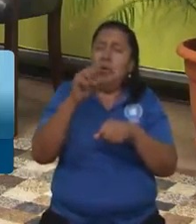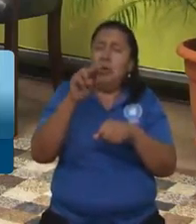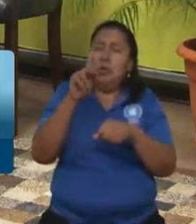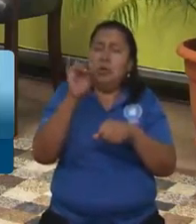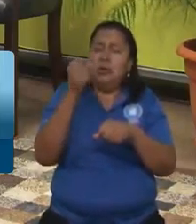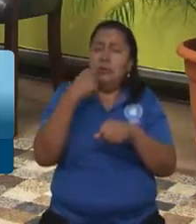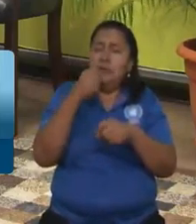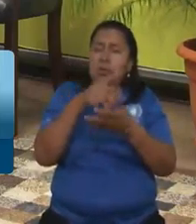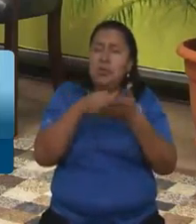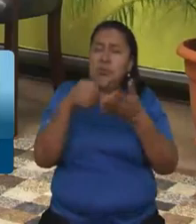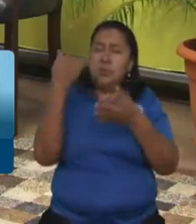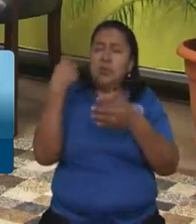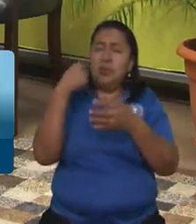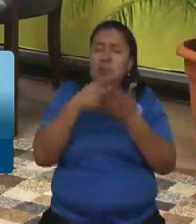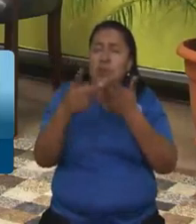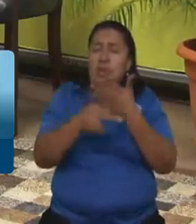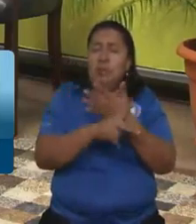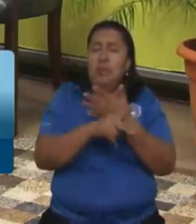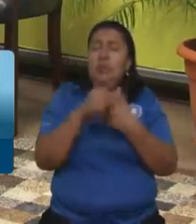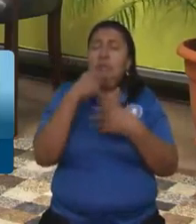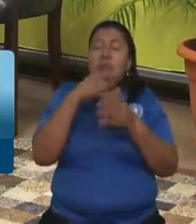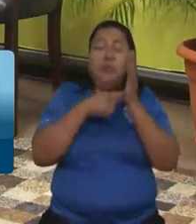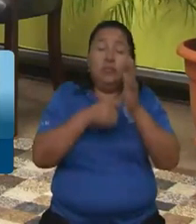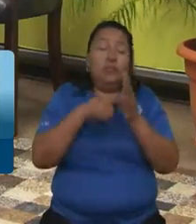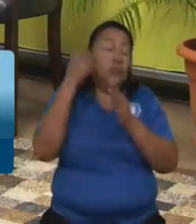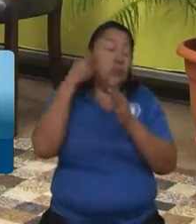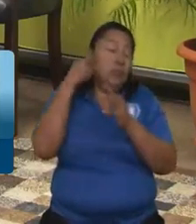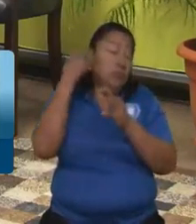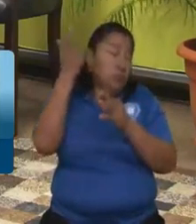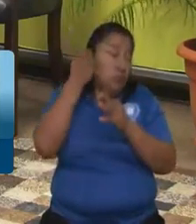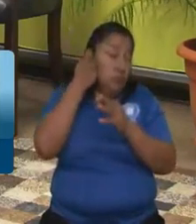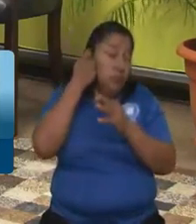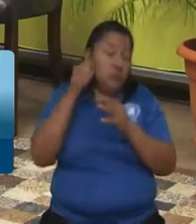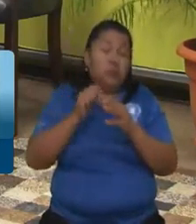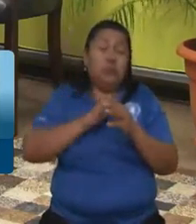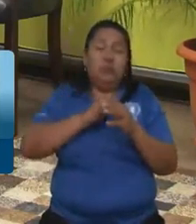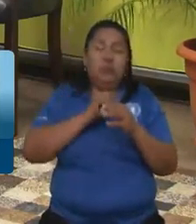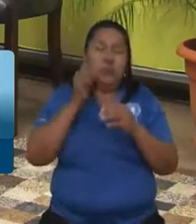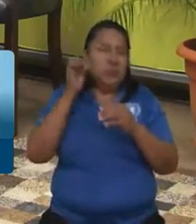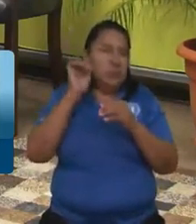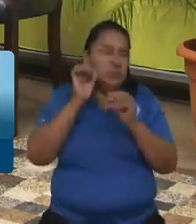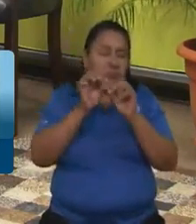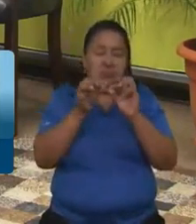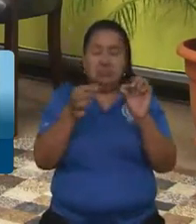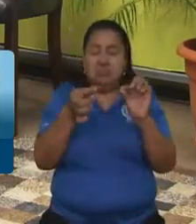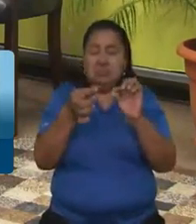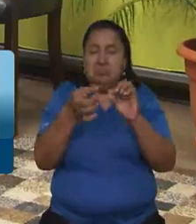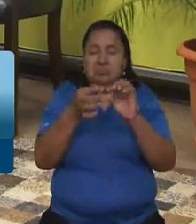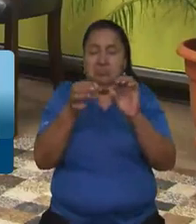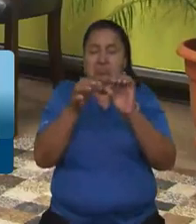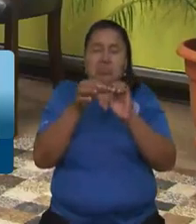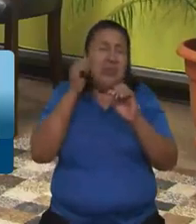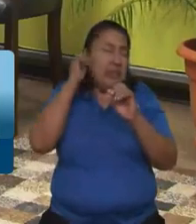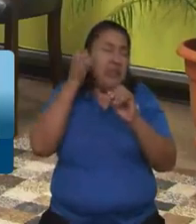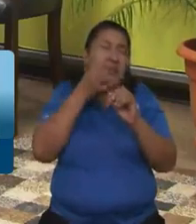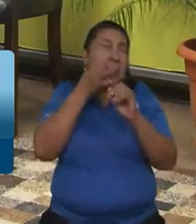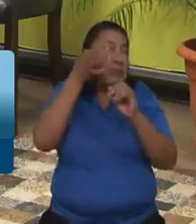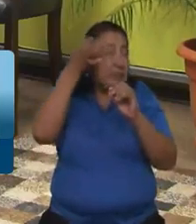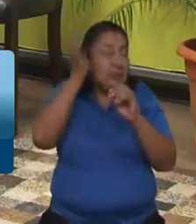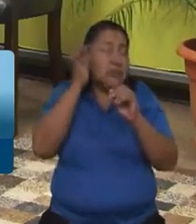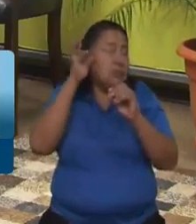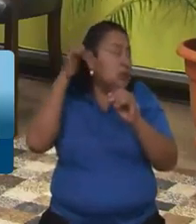seco. ¿Ves? Al someterlo a humedad, pueden proliferar tanto hongos como una flora mixta de bacterias. El